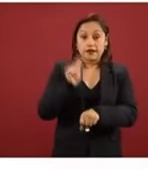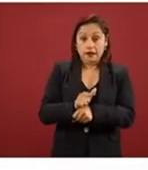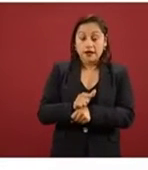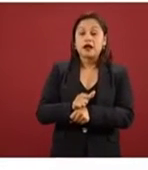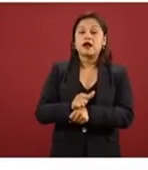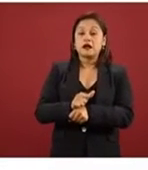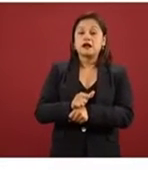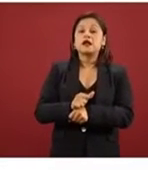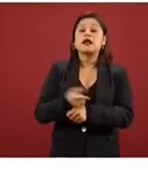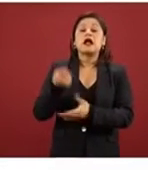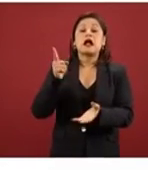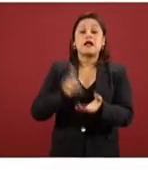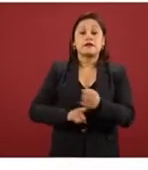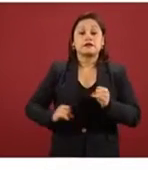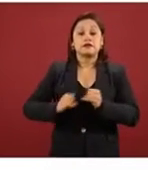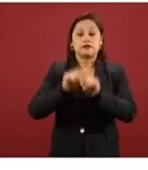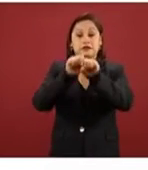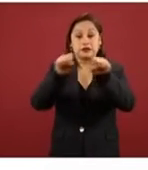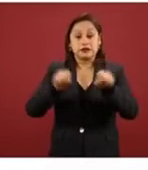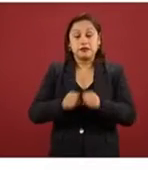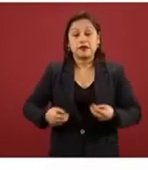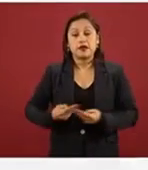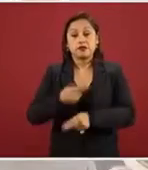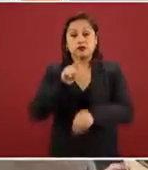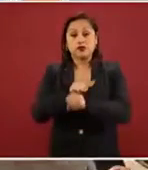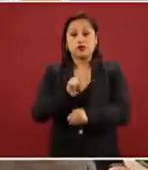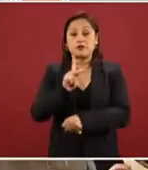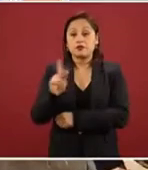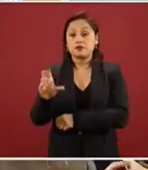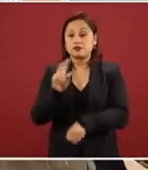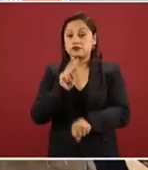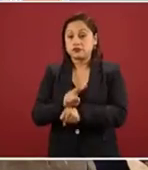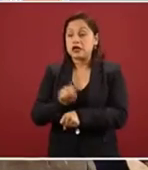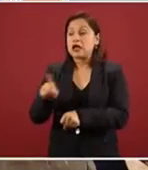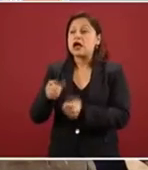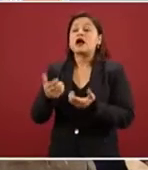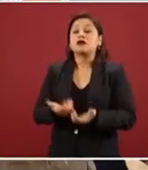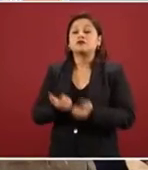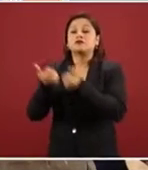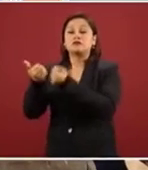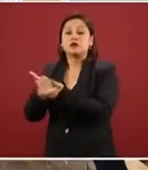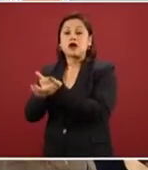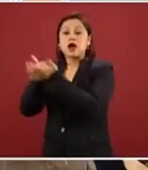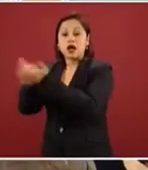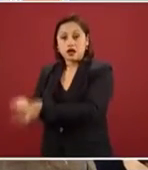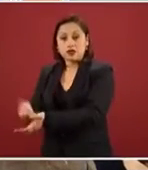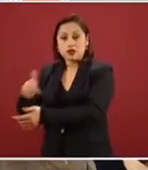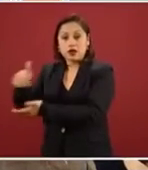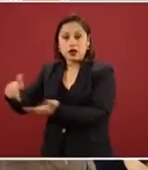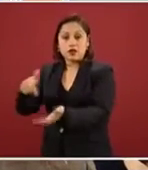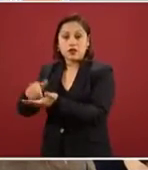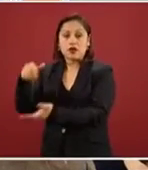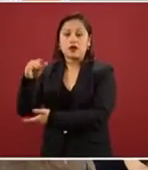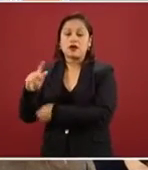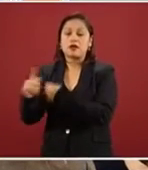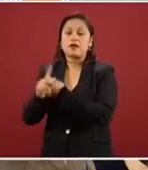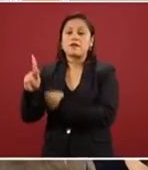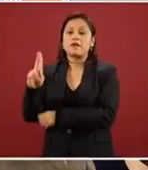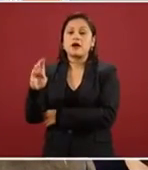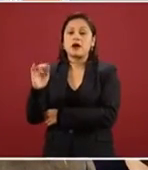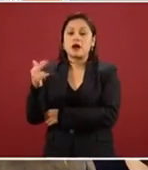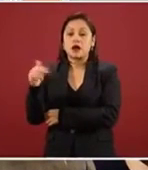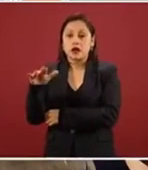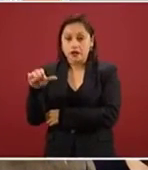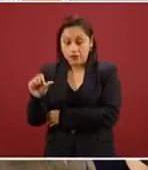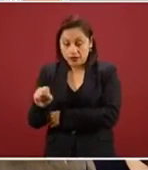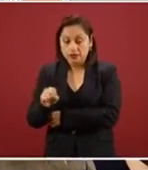que integran el Sistema Nacional de Protección Civil para apoyar a los hermanos afectados en Bahamas. Además,